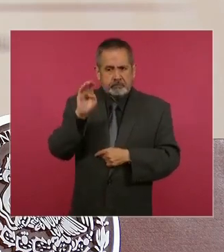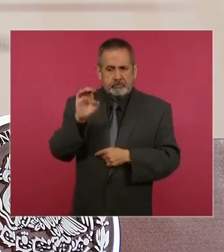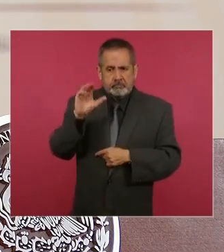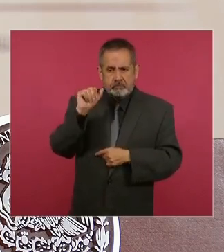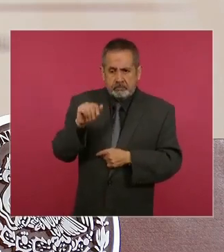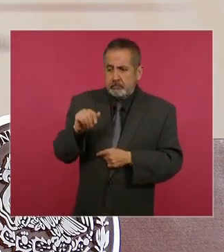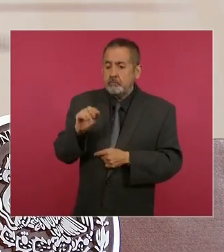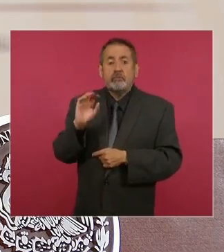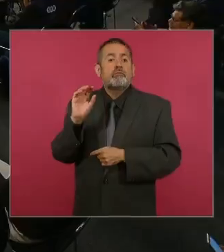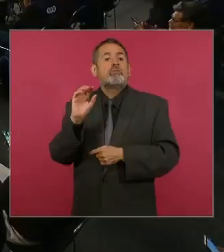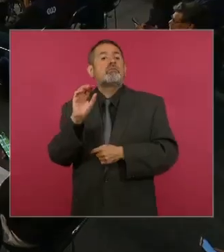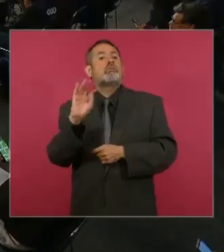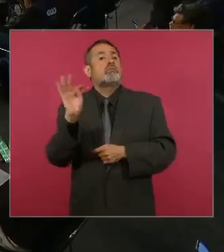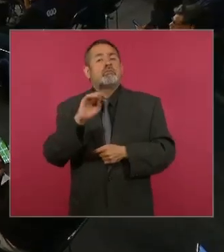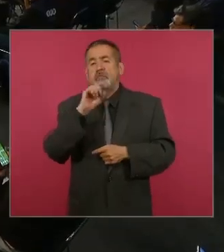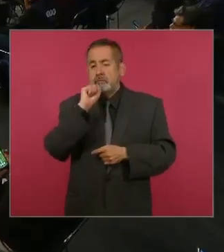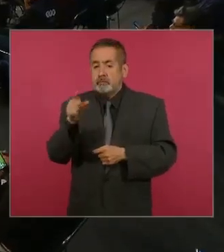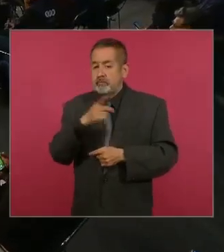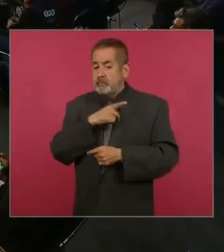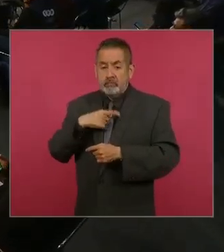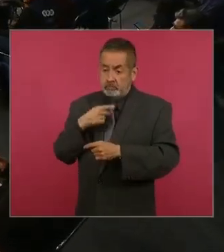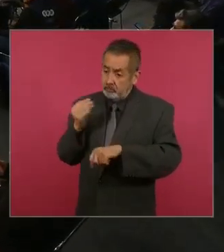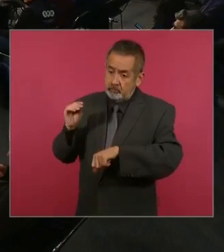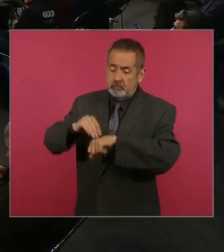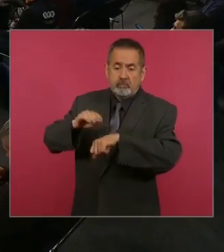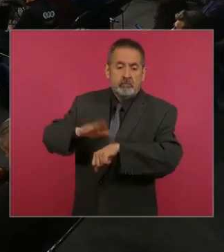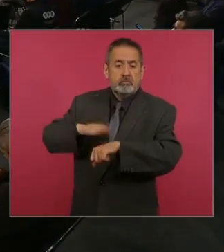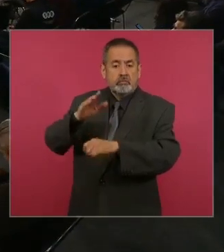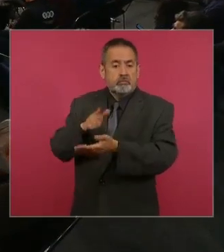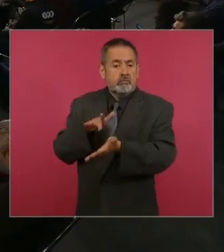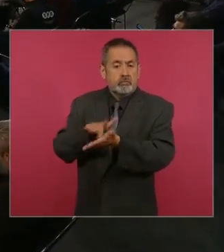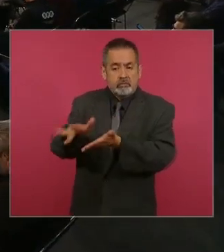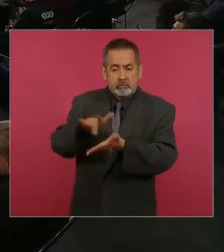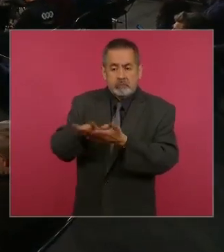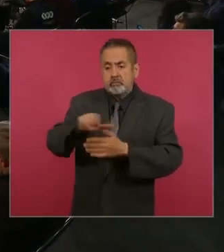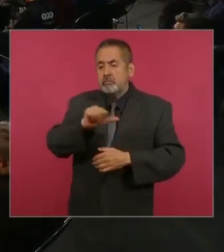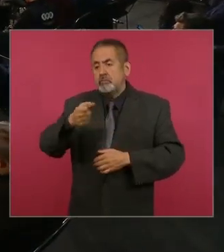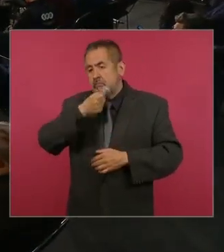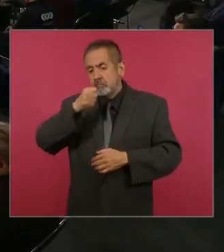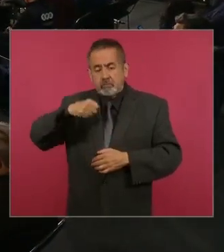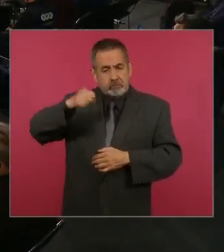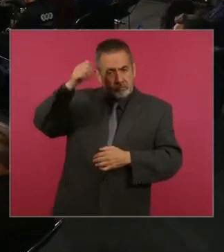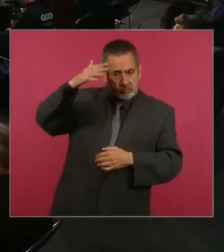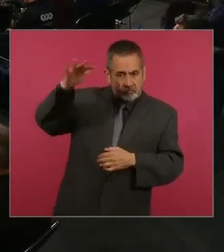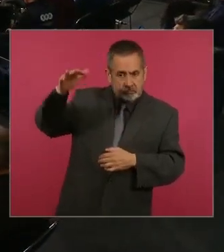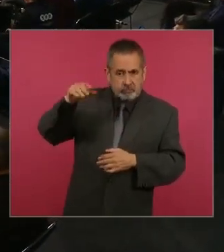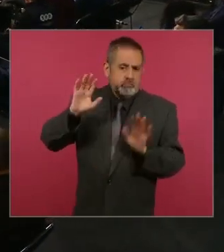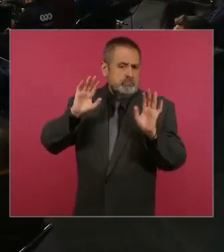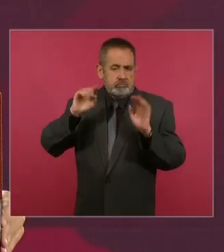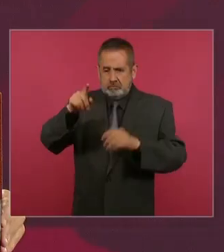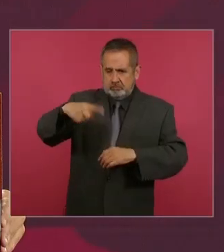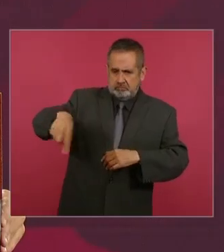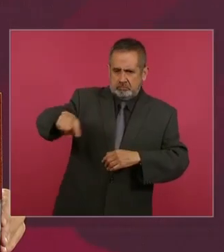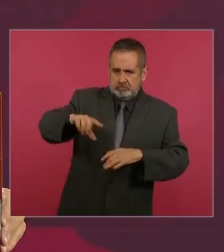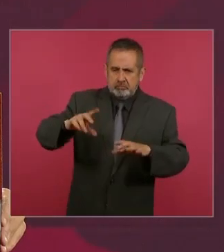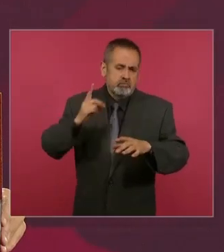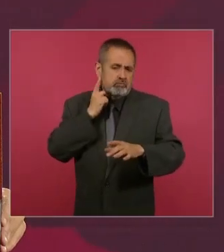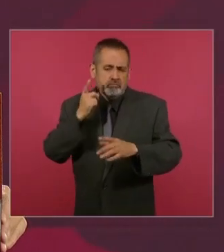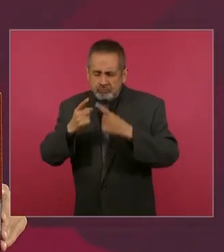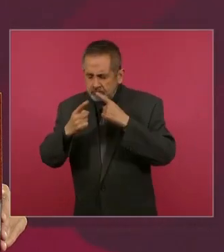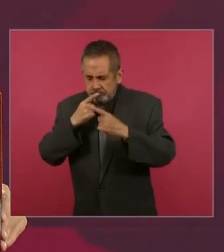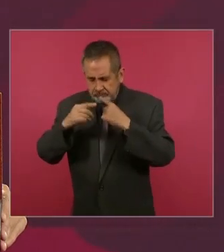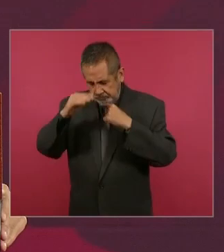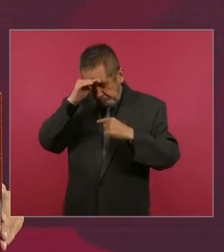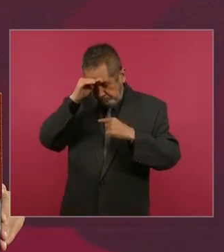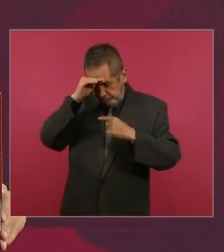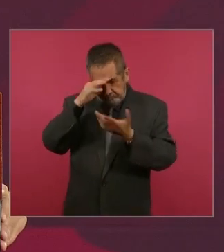con el incremento del apoyo a adultos mayores. Entonces ellos mismos irán tomando esa